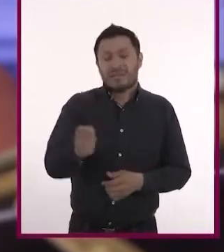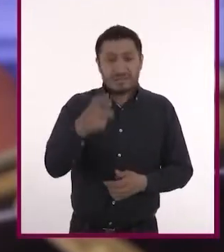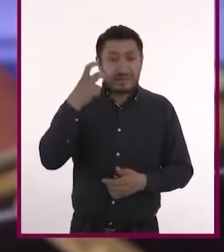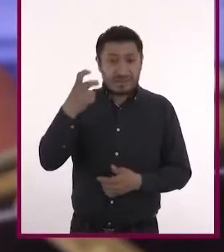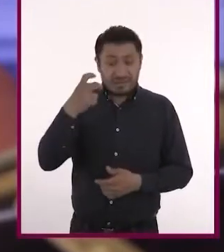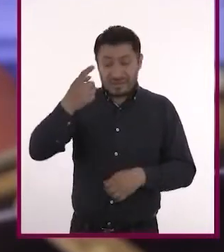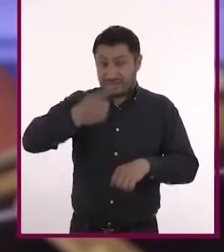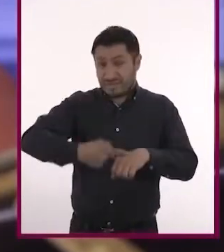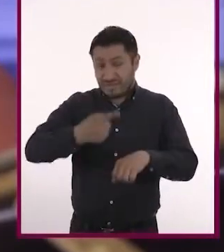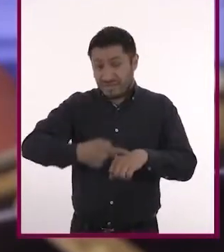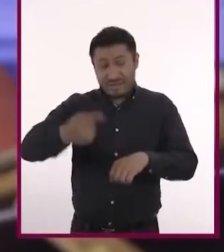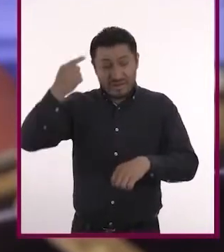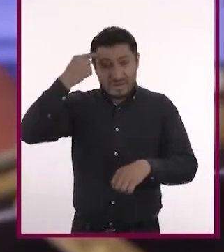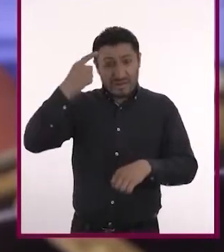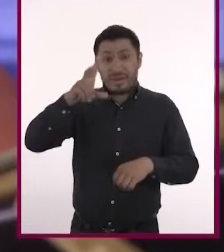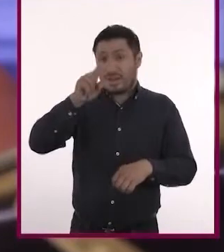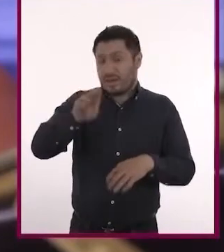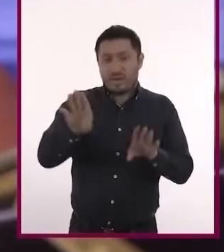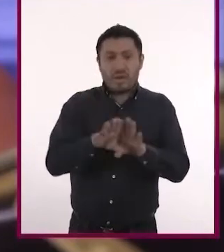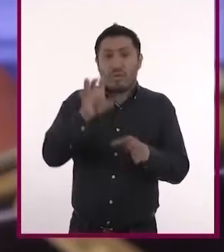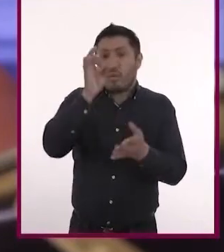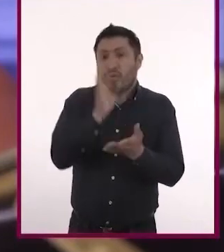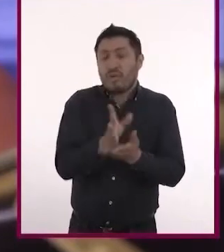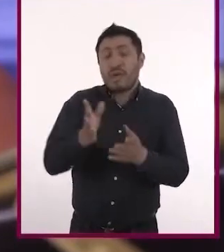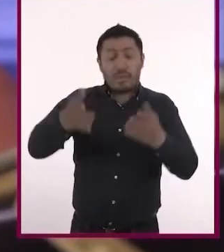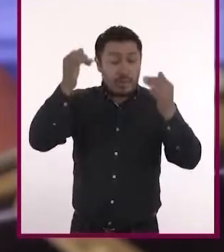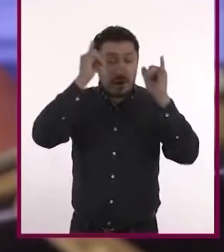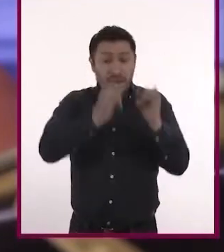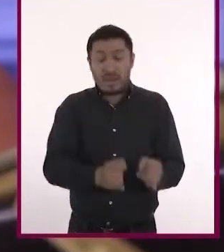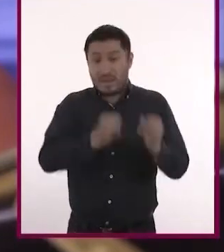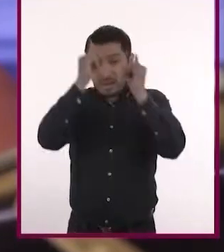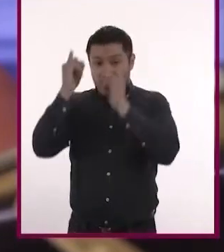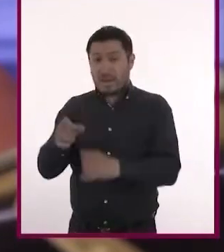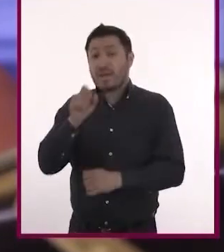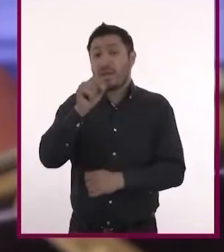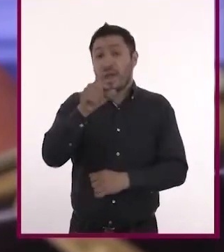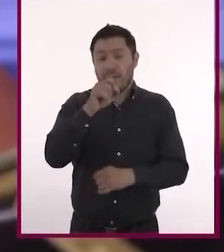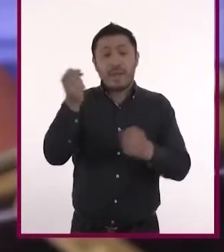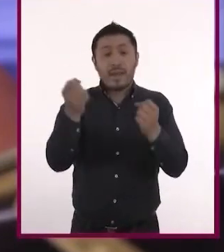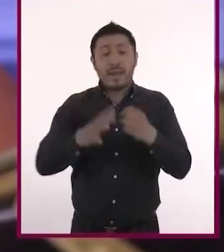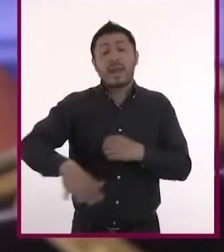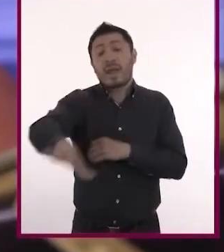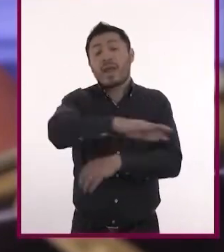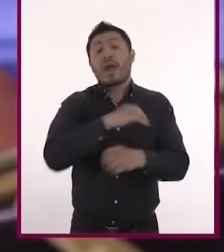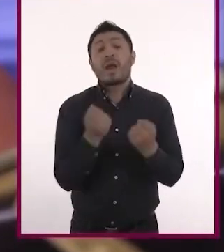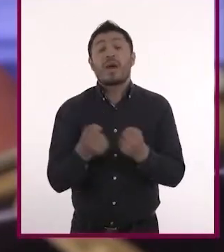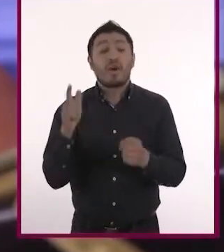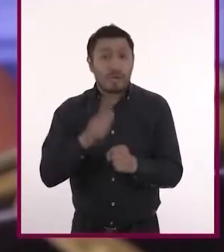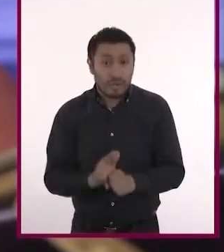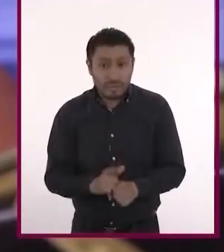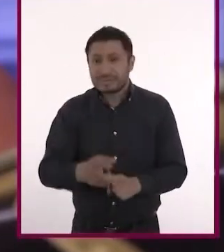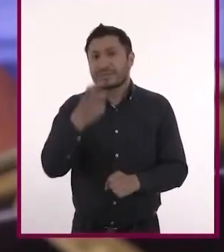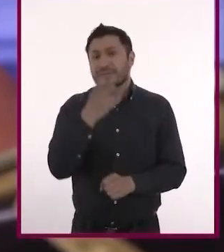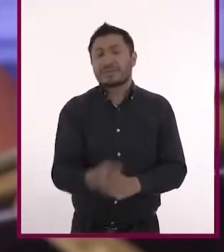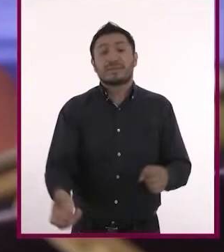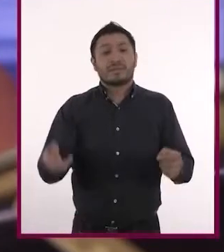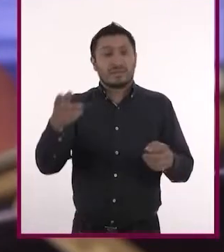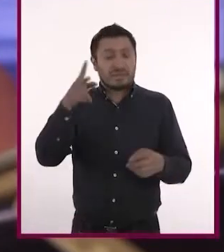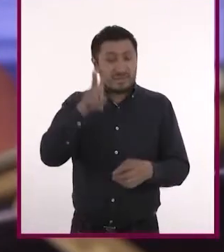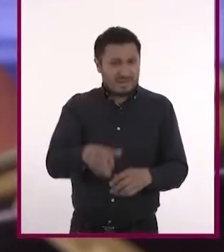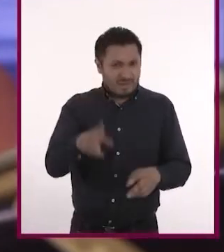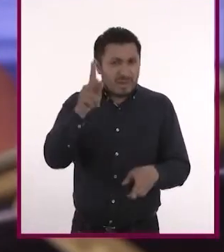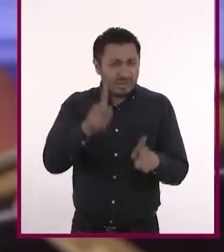enfermedades mentales no solamente corresponden al ámbito personal, sino también al ámbito social. ¿Realmente hablamos de esto en el ámbito